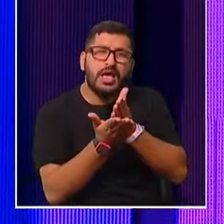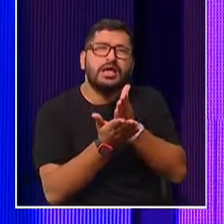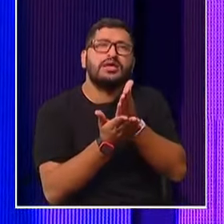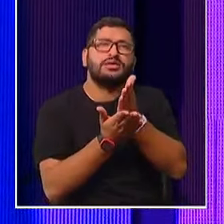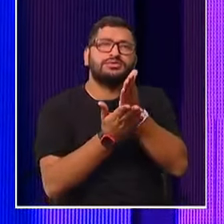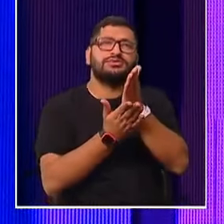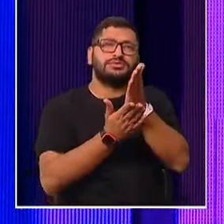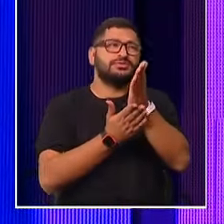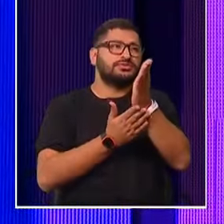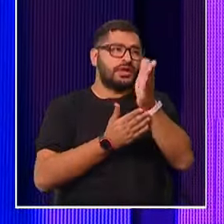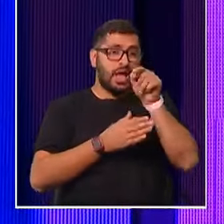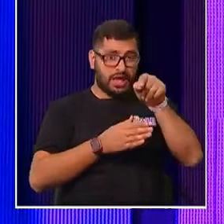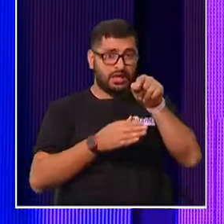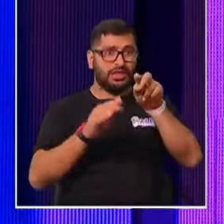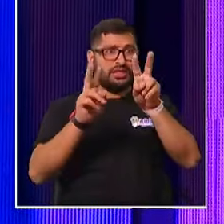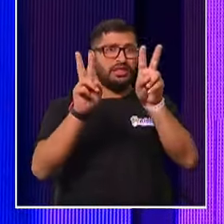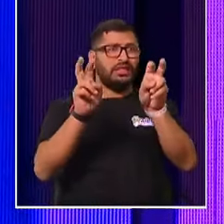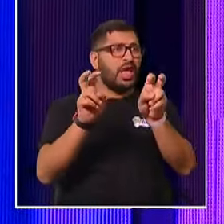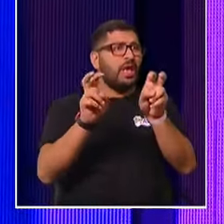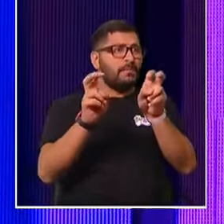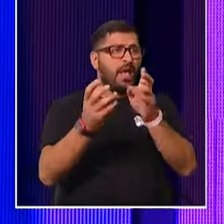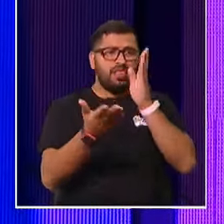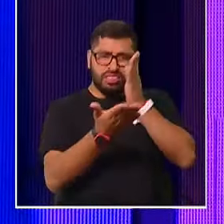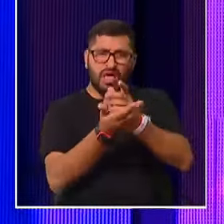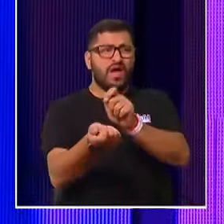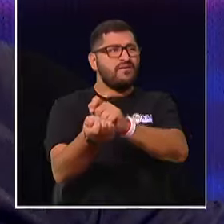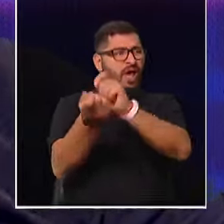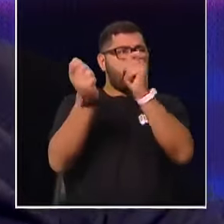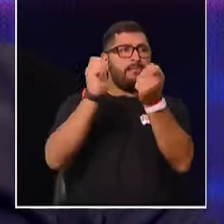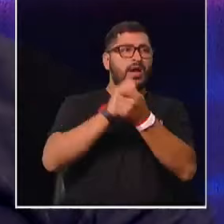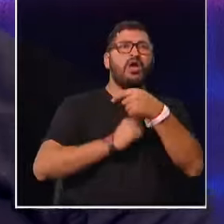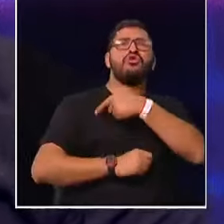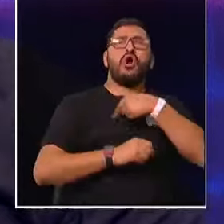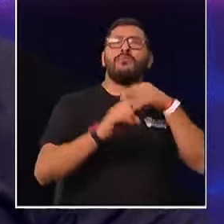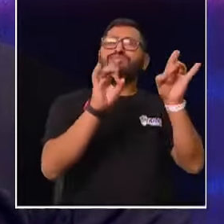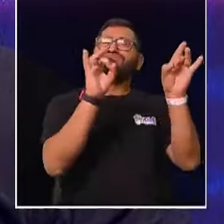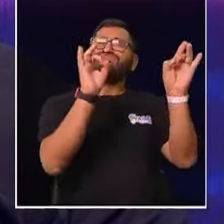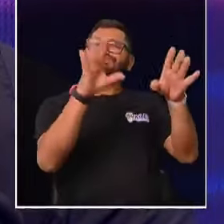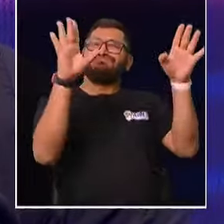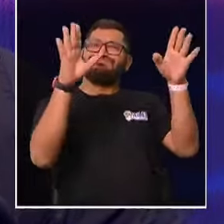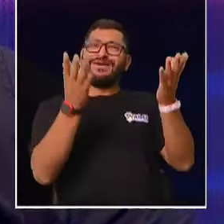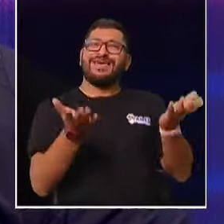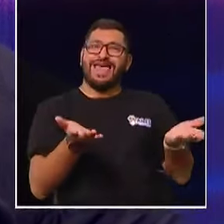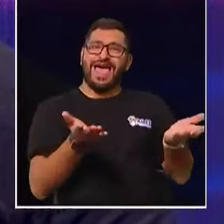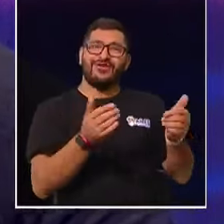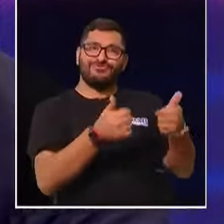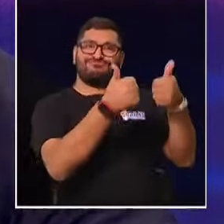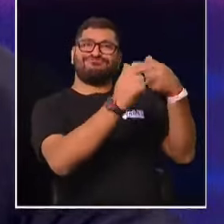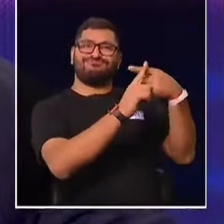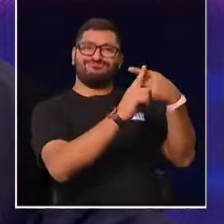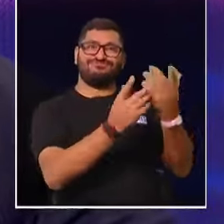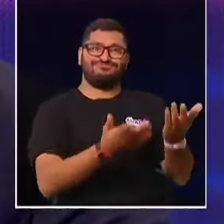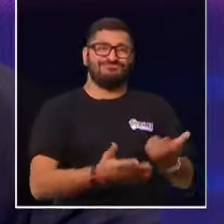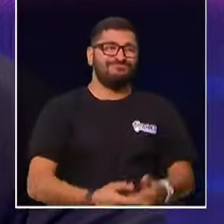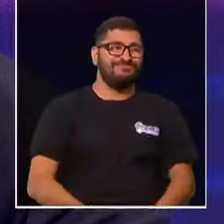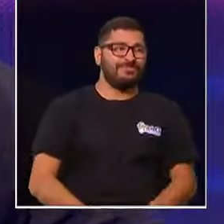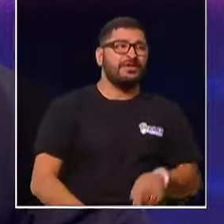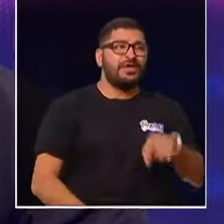pone a su hija, le cambia el nombre y le pone Milagrito. Milagrito. Don Francisco, bueno, primero que nada, buenas